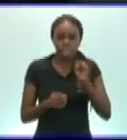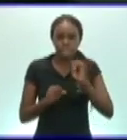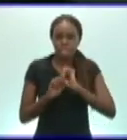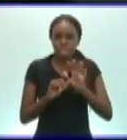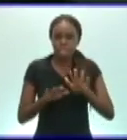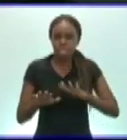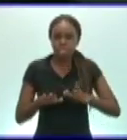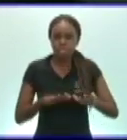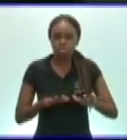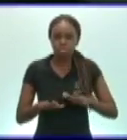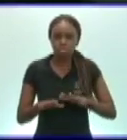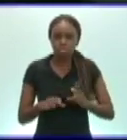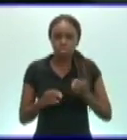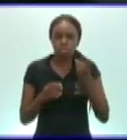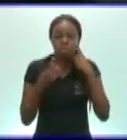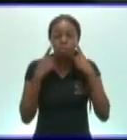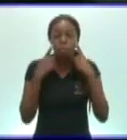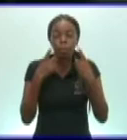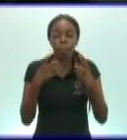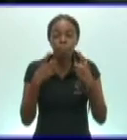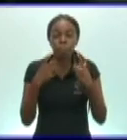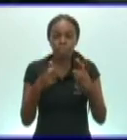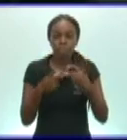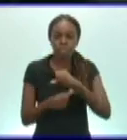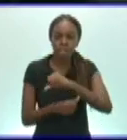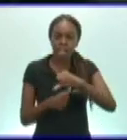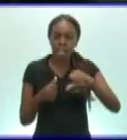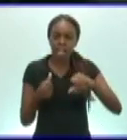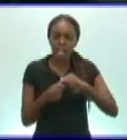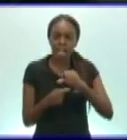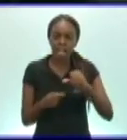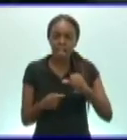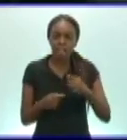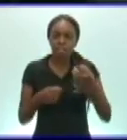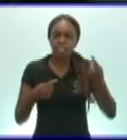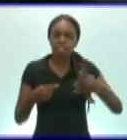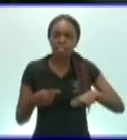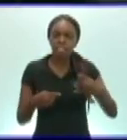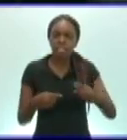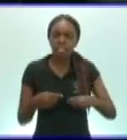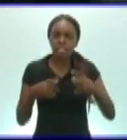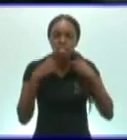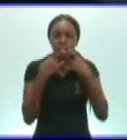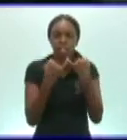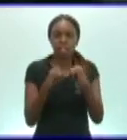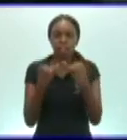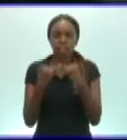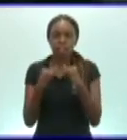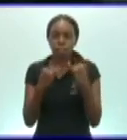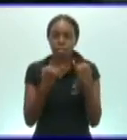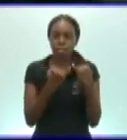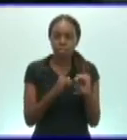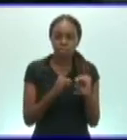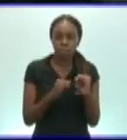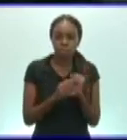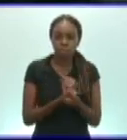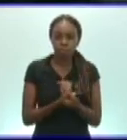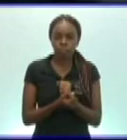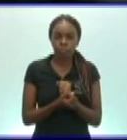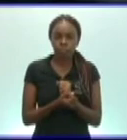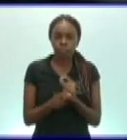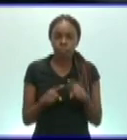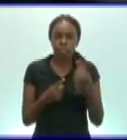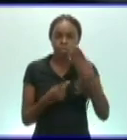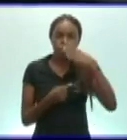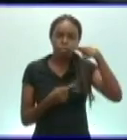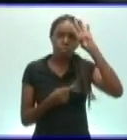su colonia del Caribe, pues decide convocar a una información para que los cubanos